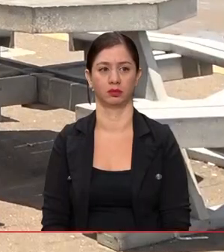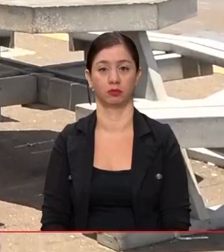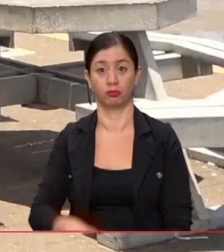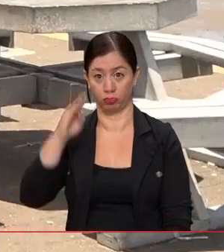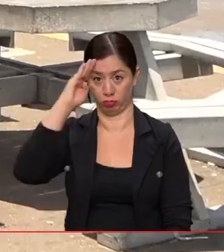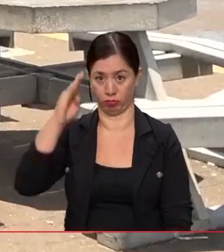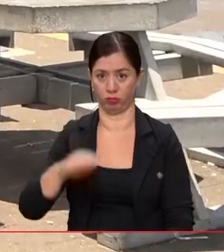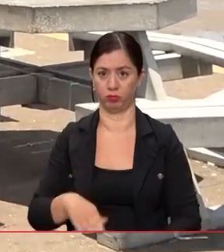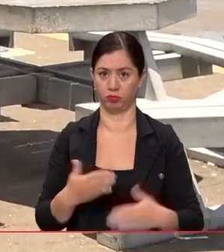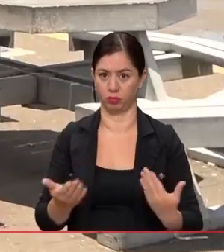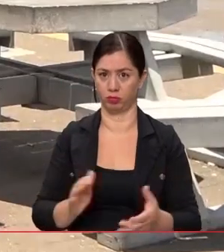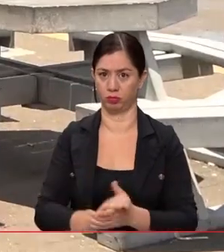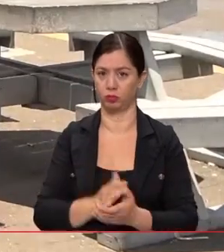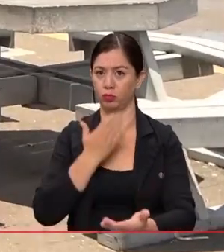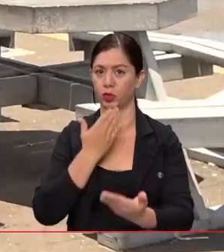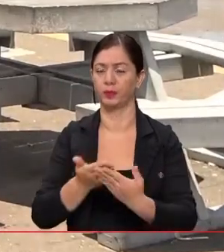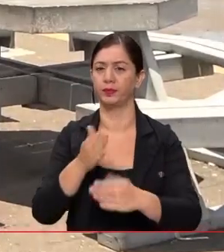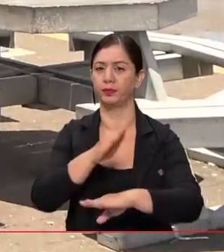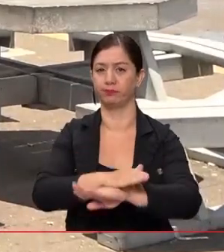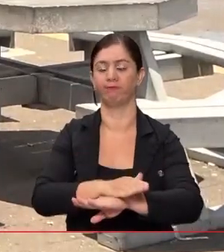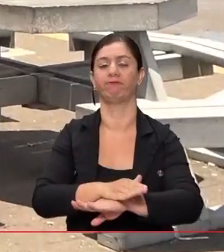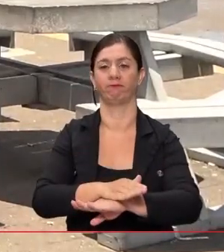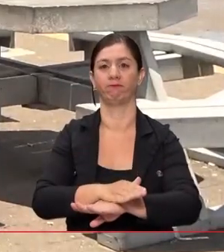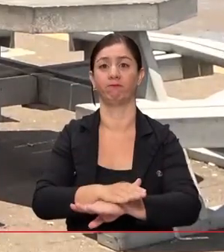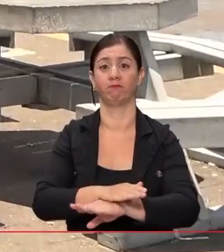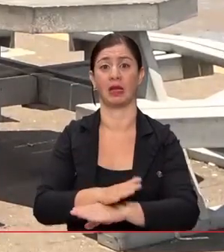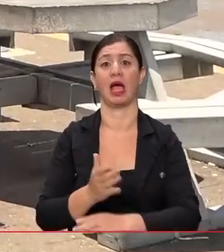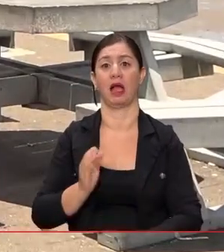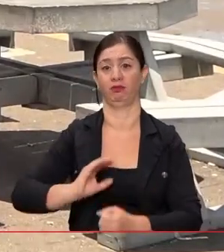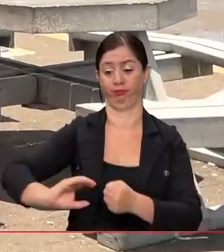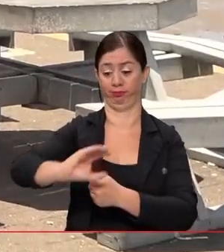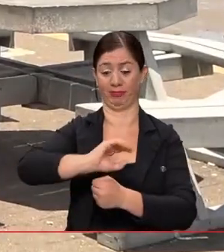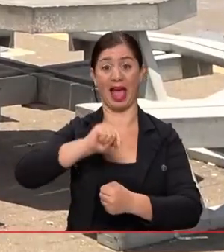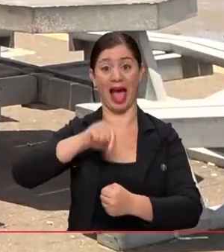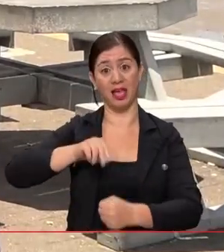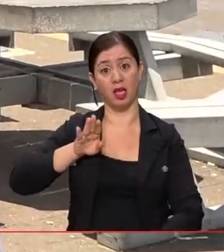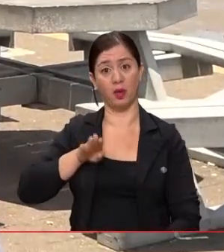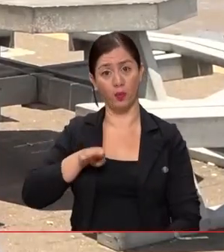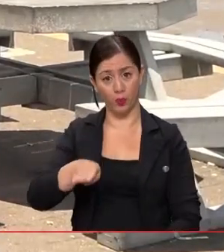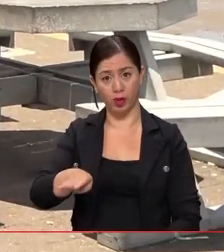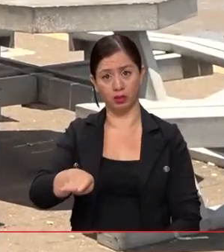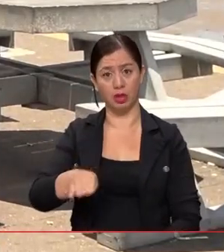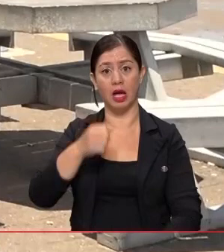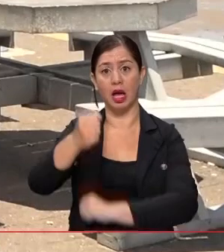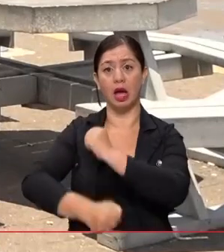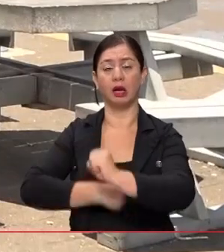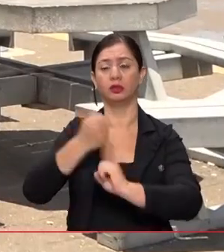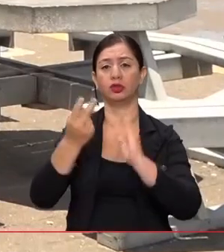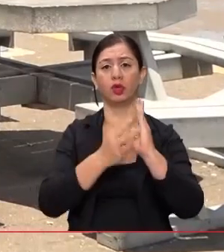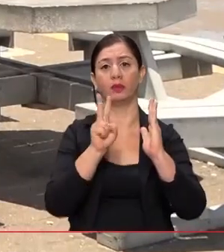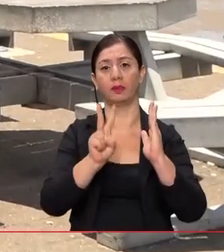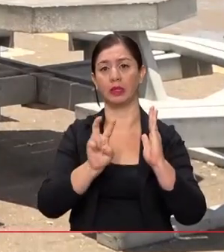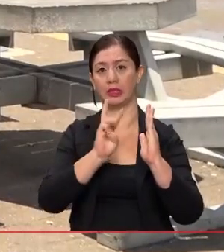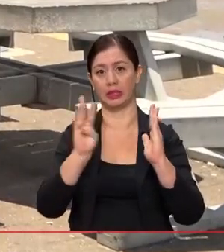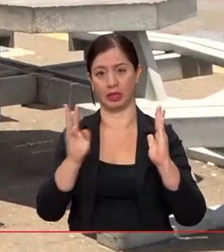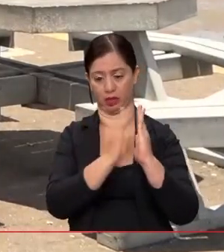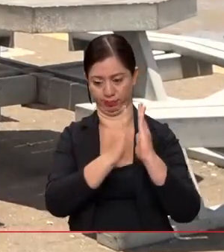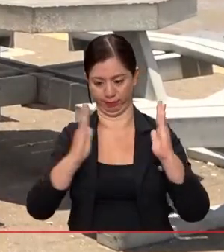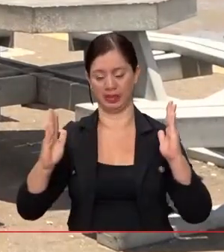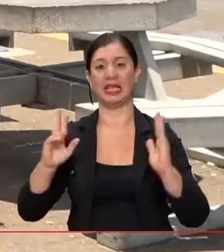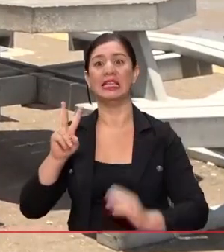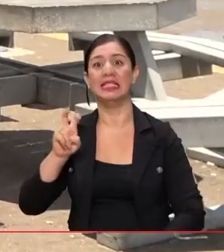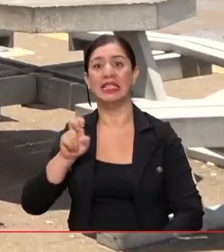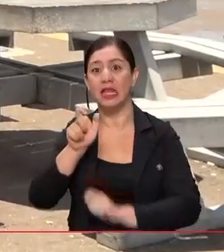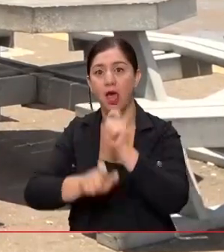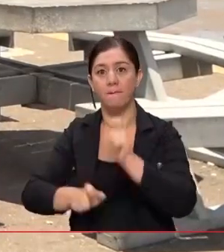Hola, ¿qué tal? Tengan ustedes muy buena tarde. Pues en el casco urbano de Buenaventura, en lo corrido de este 2023, 7 personas,